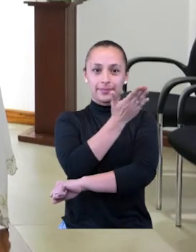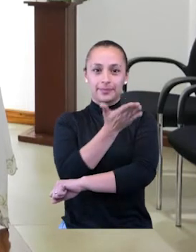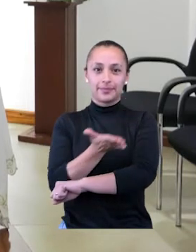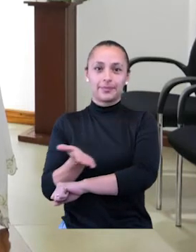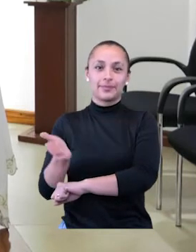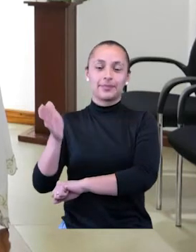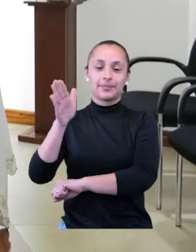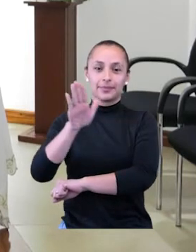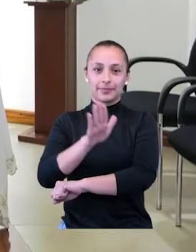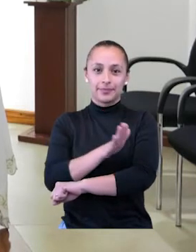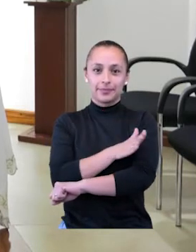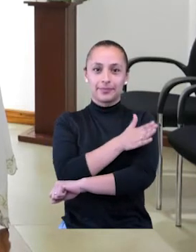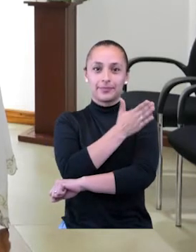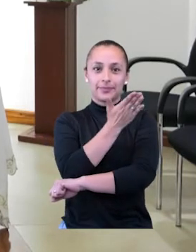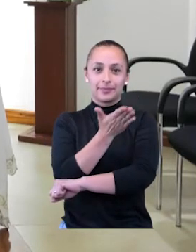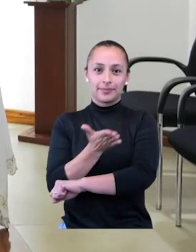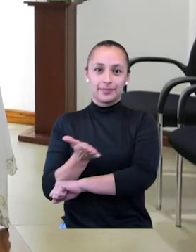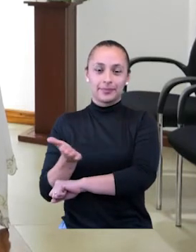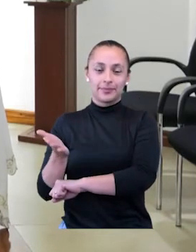hoy